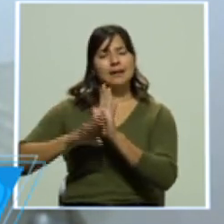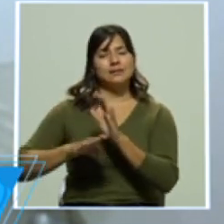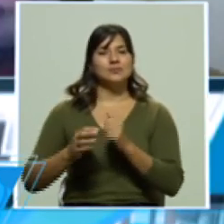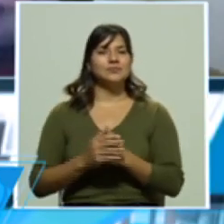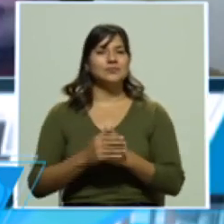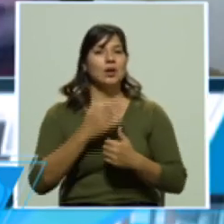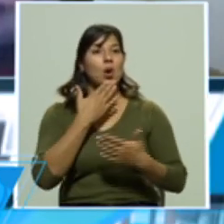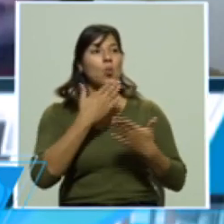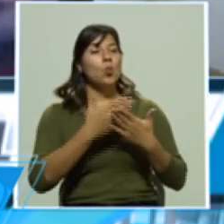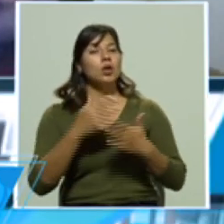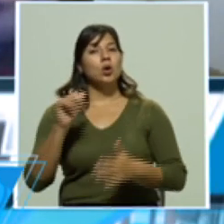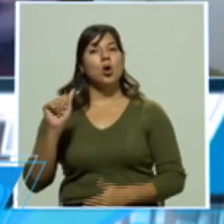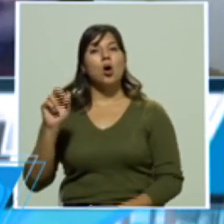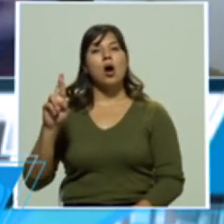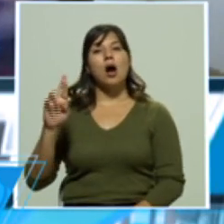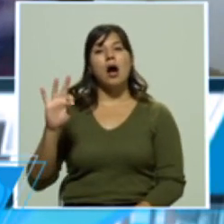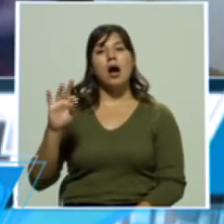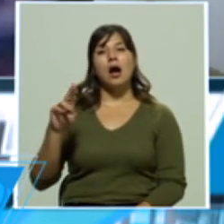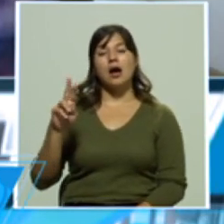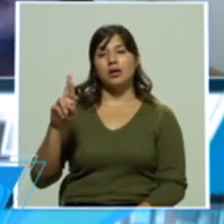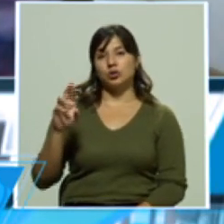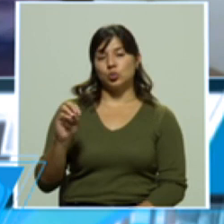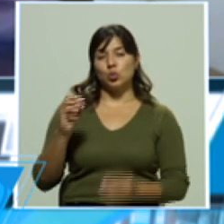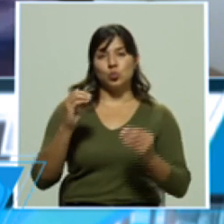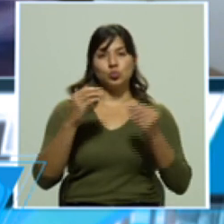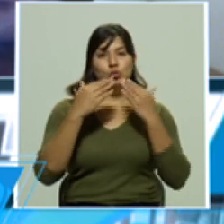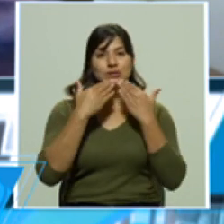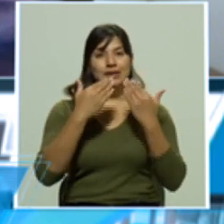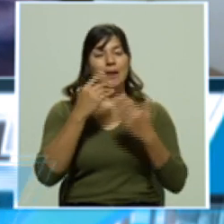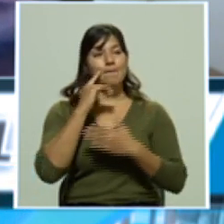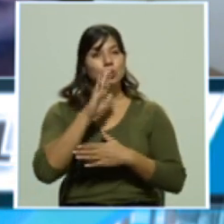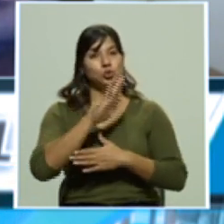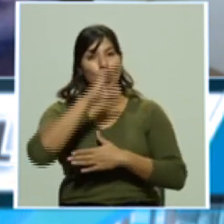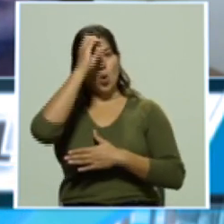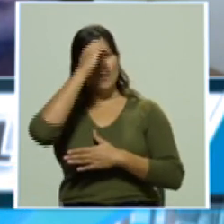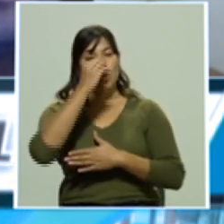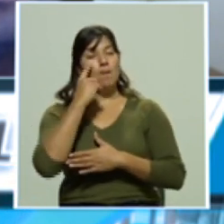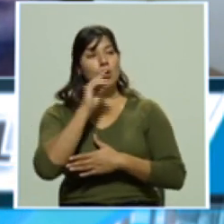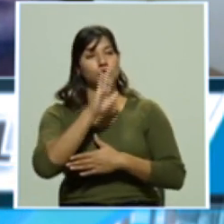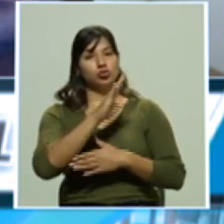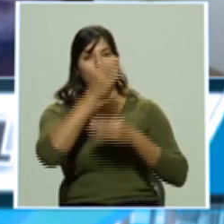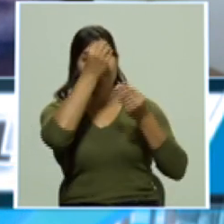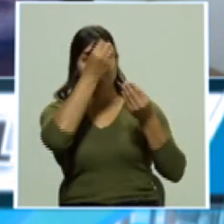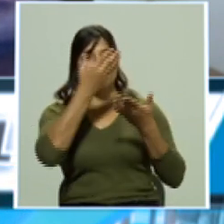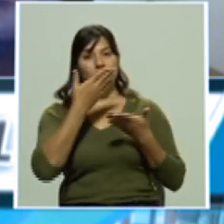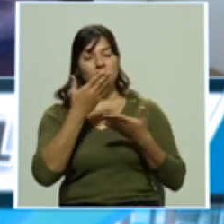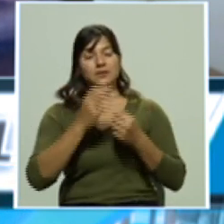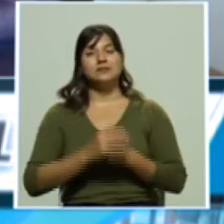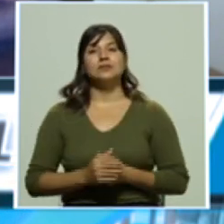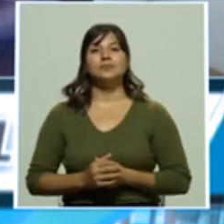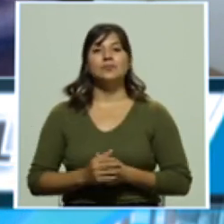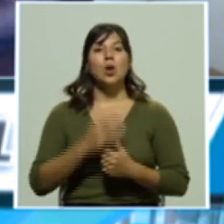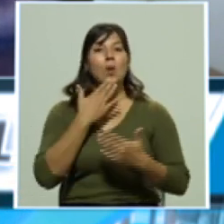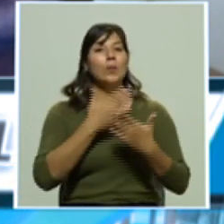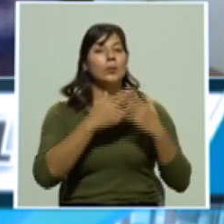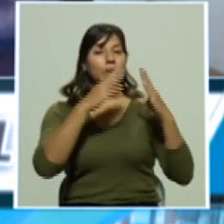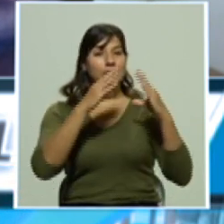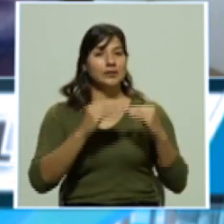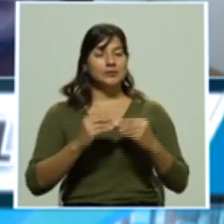Bueno, don Arturo, muchísimas gracias por sus comentarios, por la información que nos compartió. Buenas